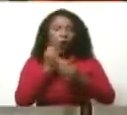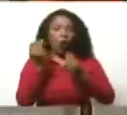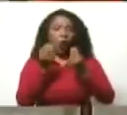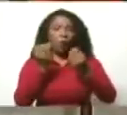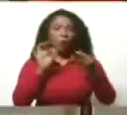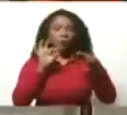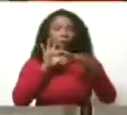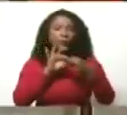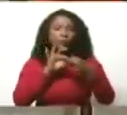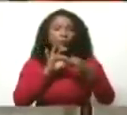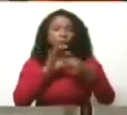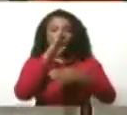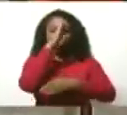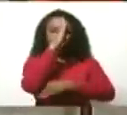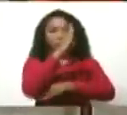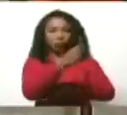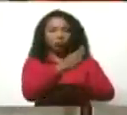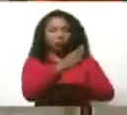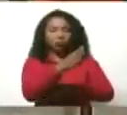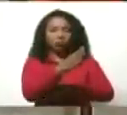enlace directo